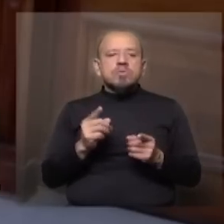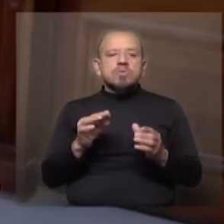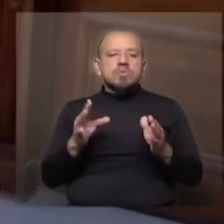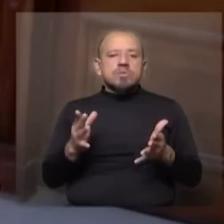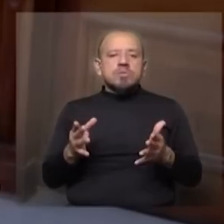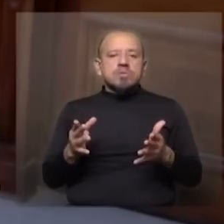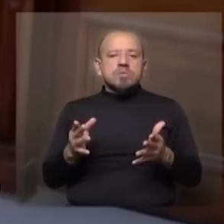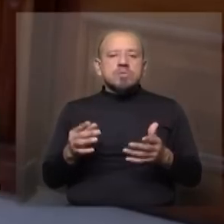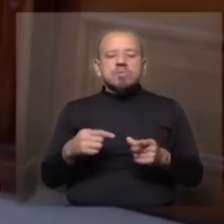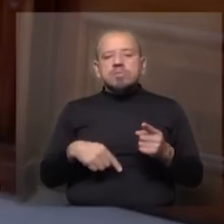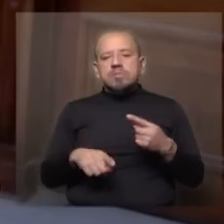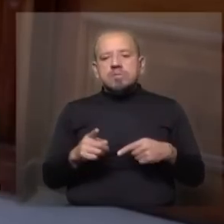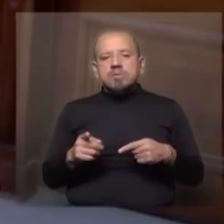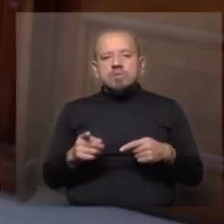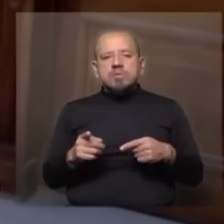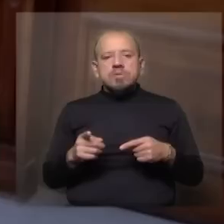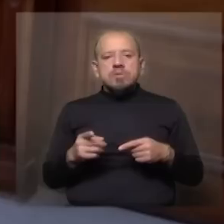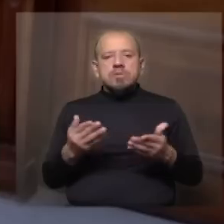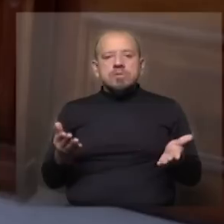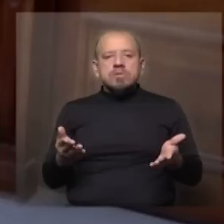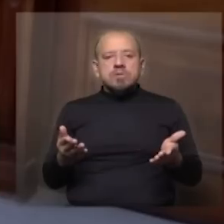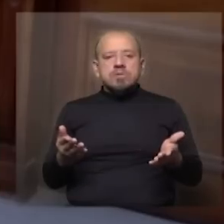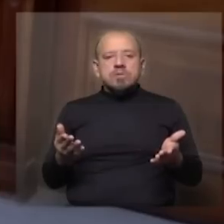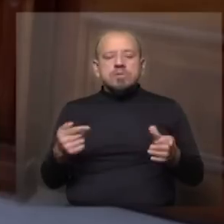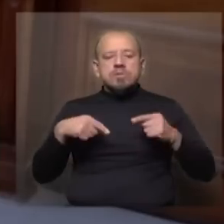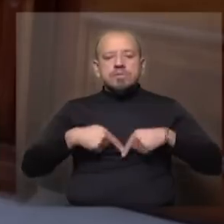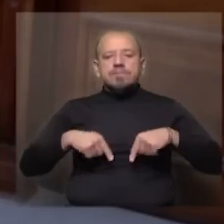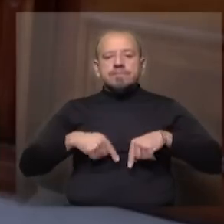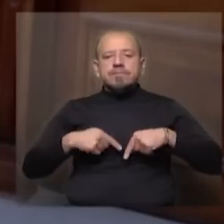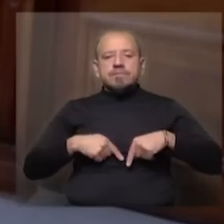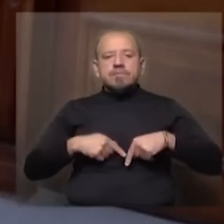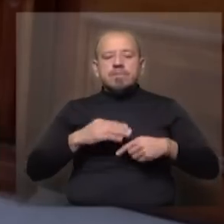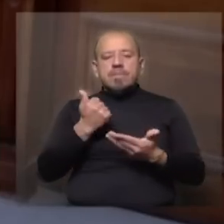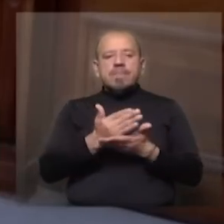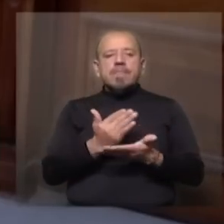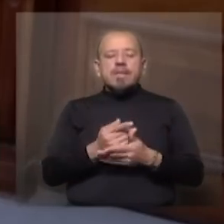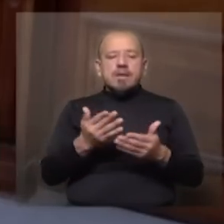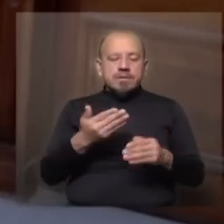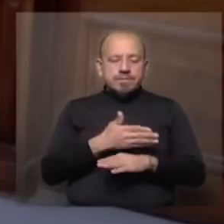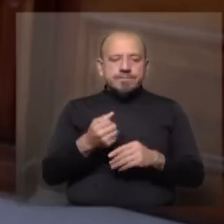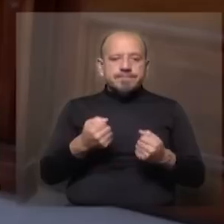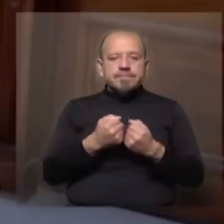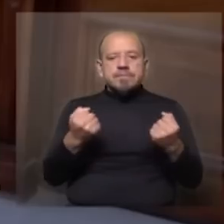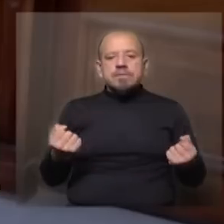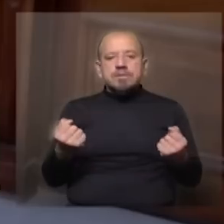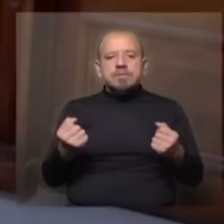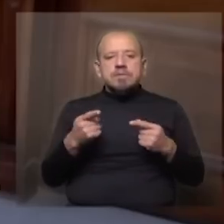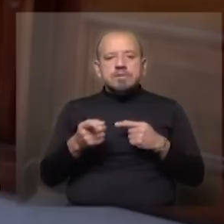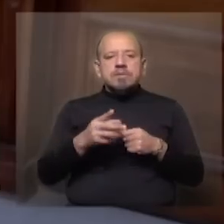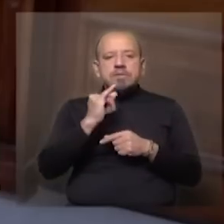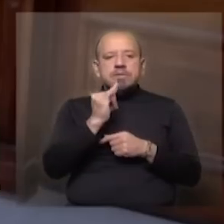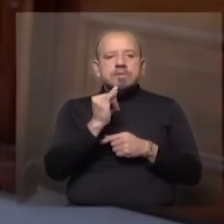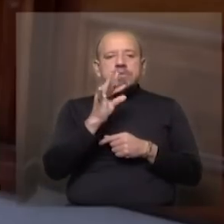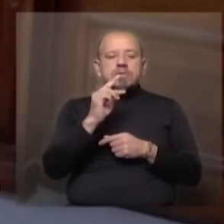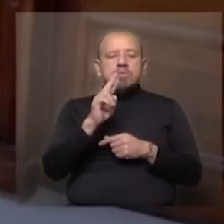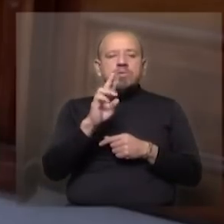justamente para eh la candidatura a la intendencia de distintos departamentos en un ratito estaremos conversando con Pablo ituralde que nos